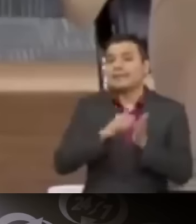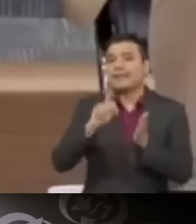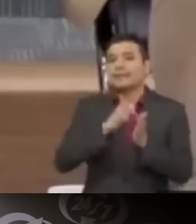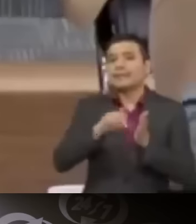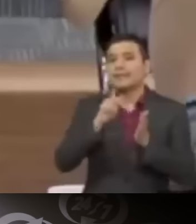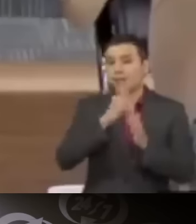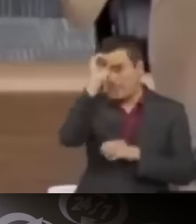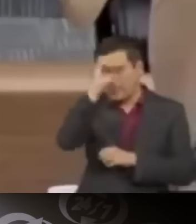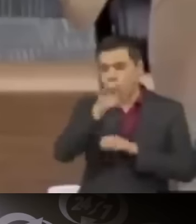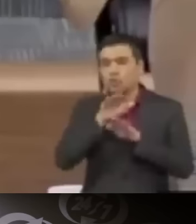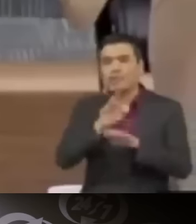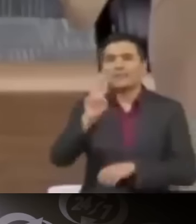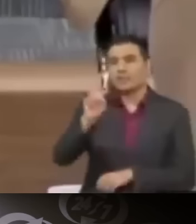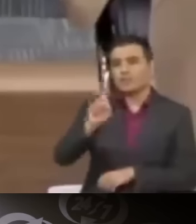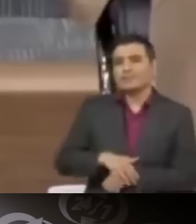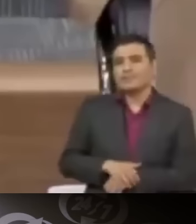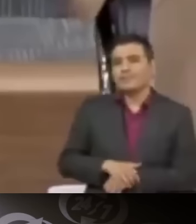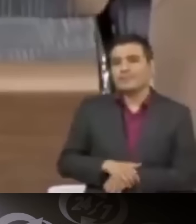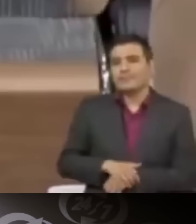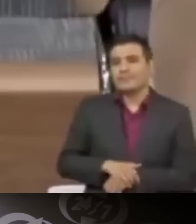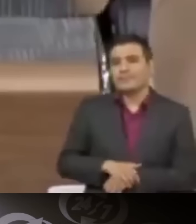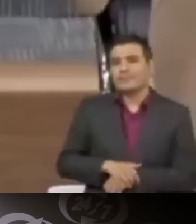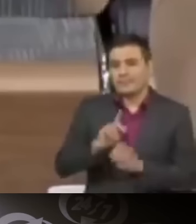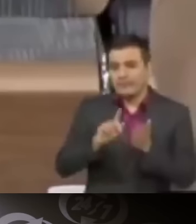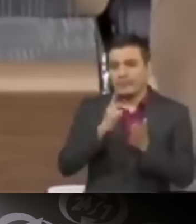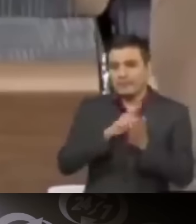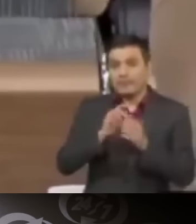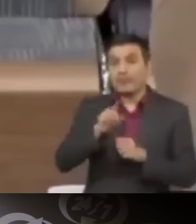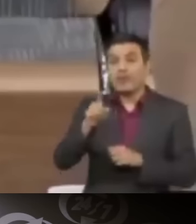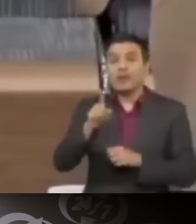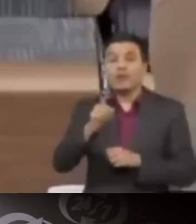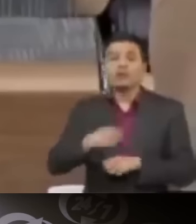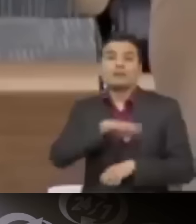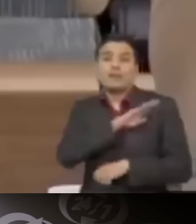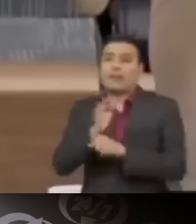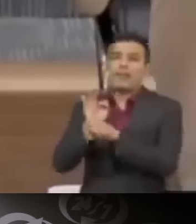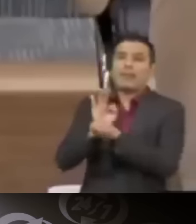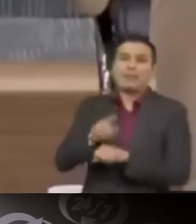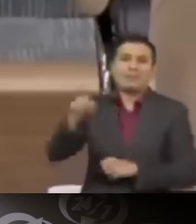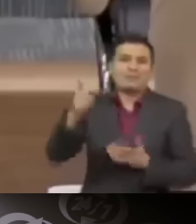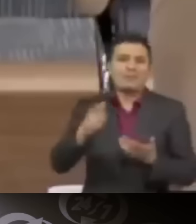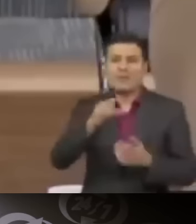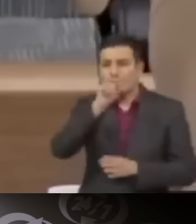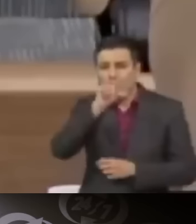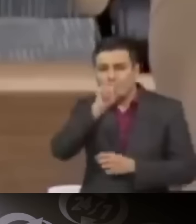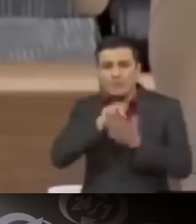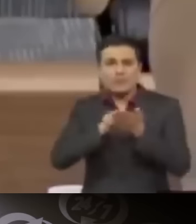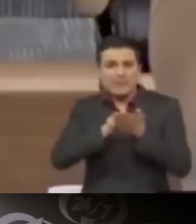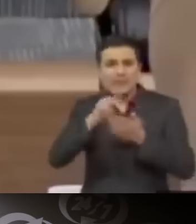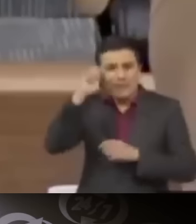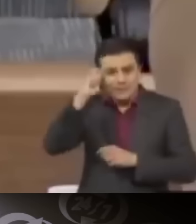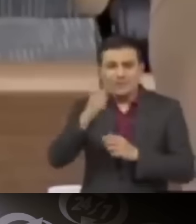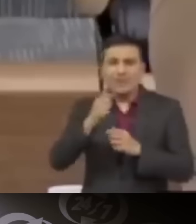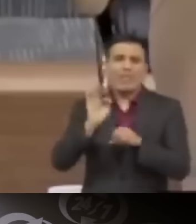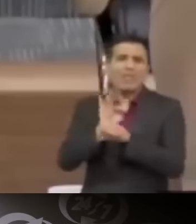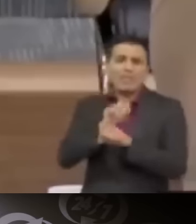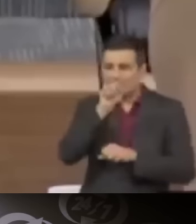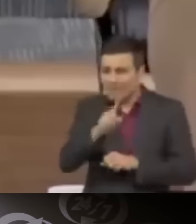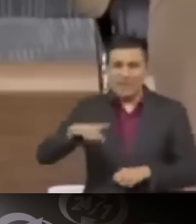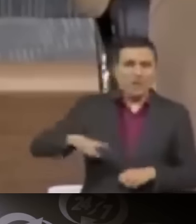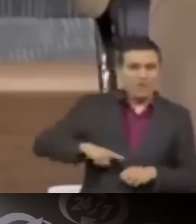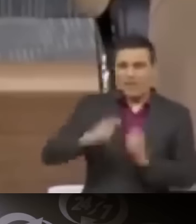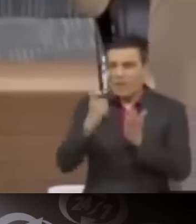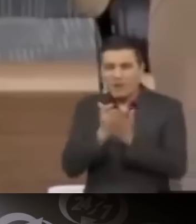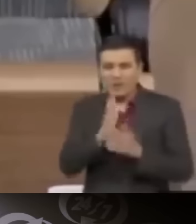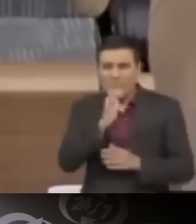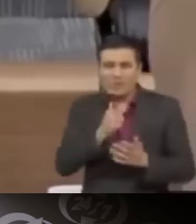negativamente a Xóchitl y 320 positivas a Sheinbaum. El aparato de los cuerpos de la nación, el aparato de extorsión, el aparato de amenaza, el aparato de